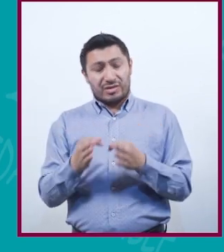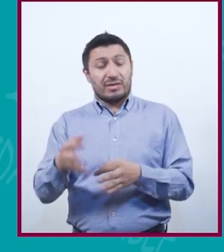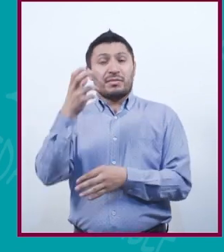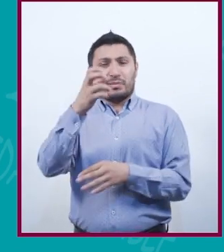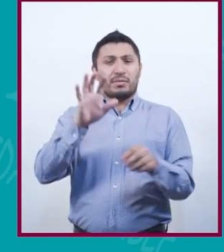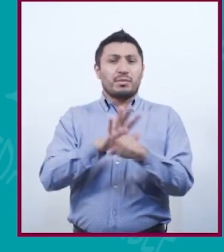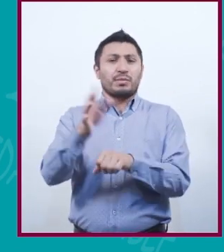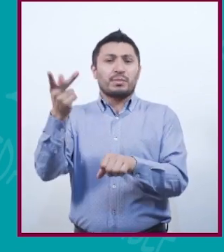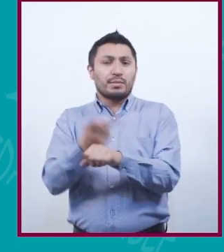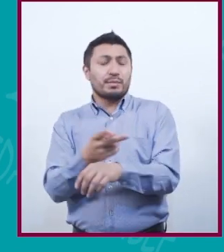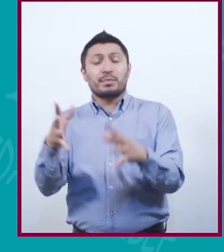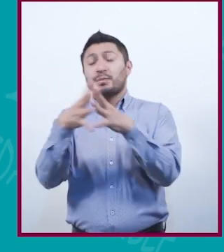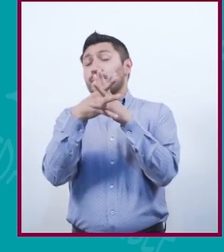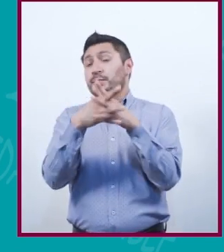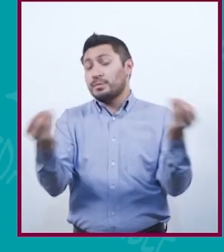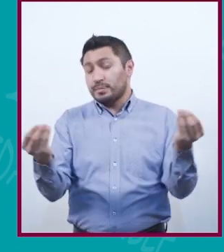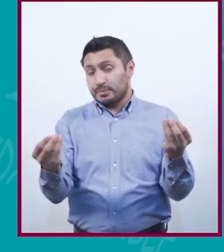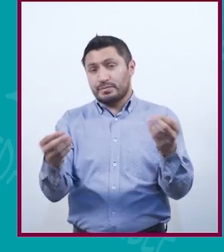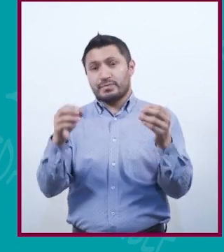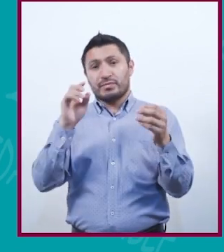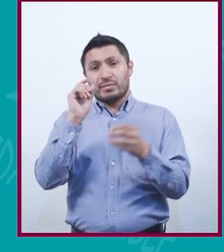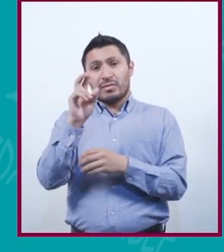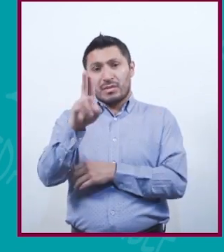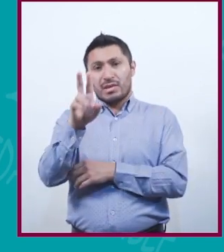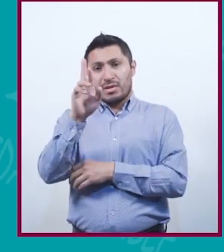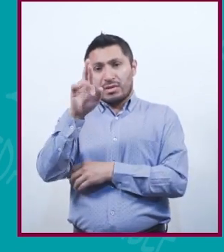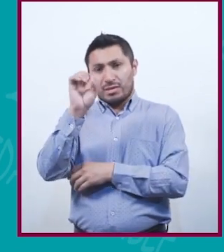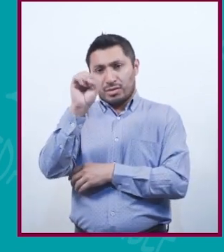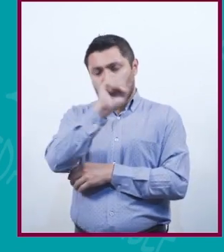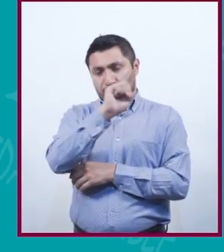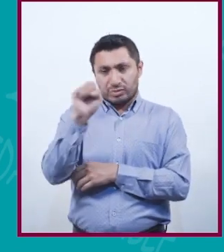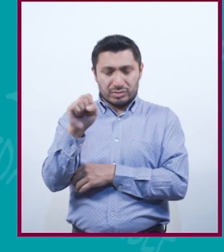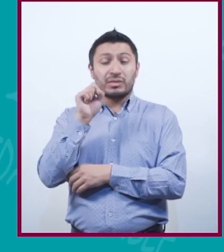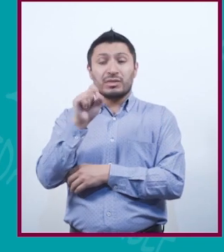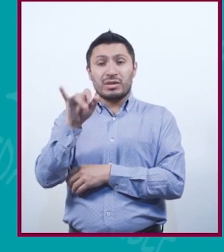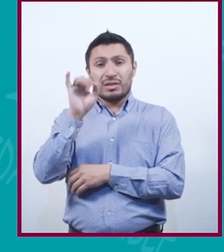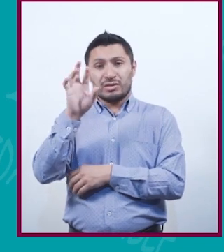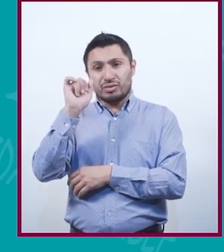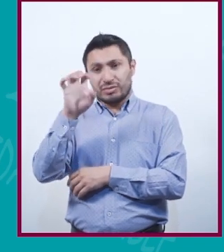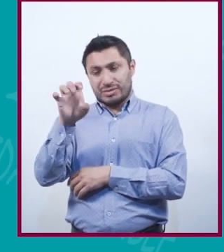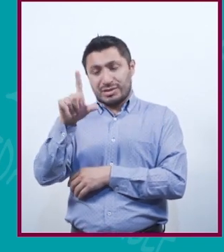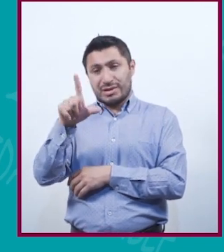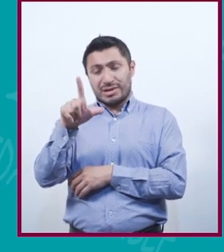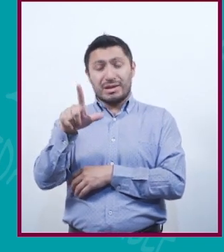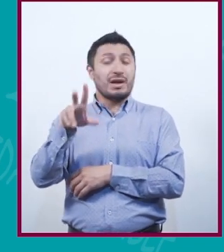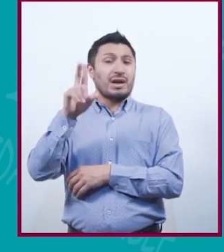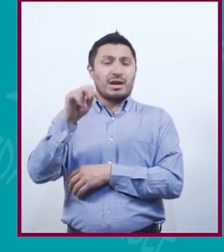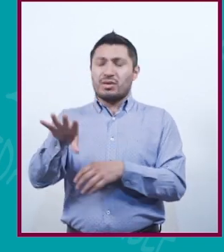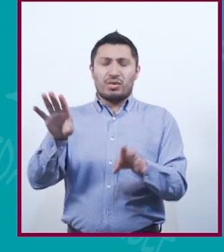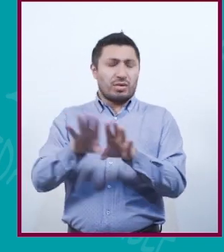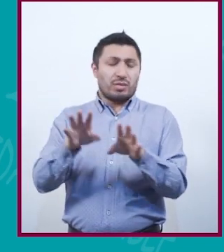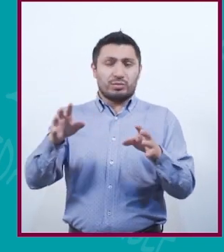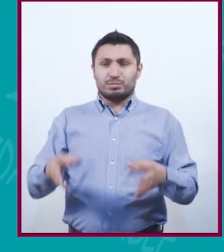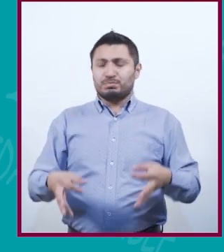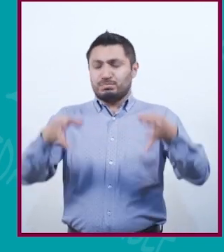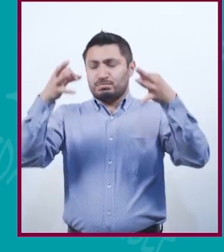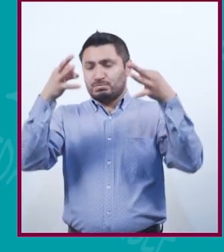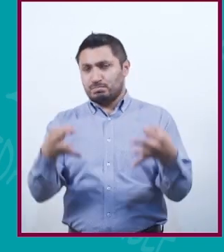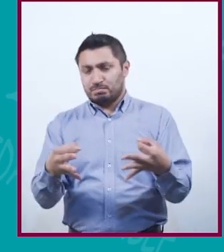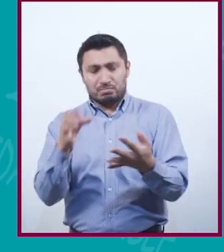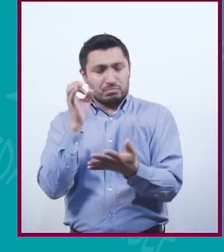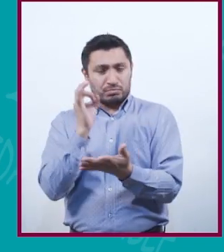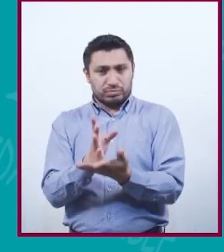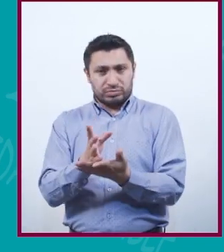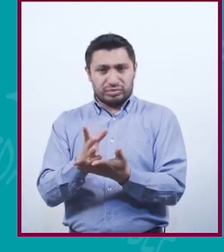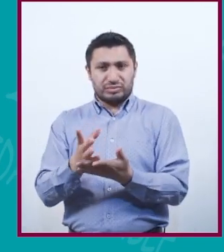lo que ocurrió es que con la desaparición de la Unión Soviética, Israel por un momento dejó de ser el pilar